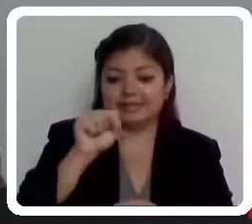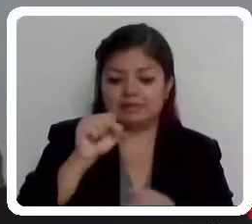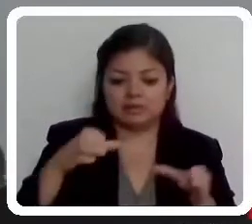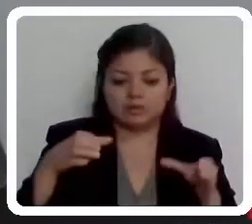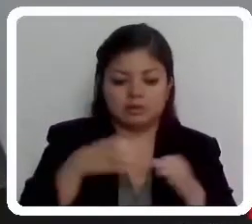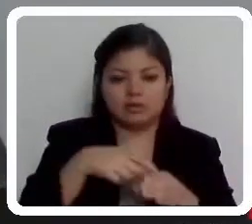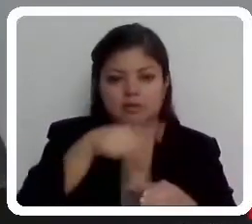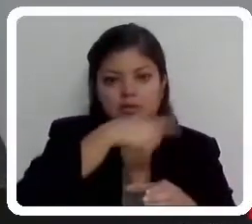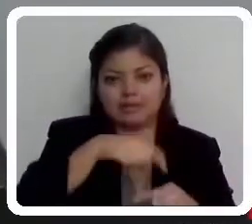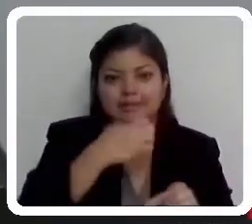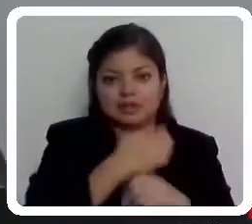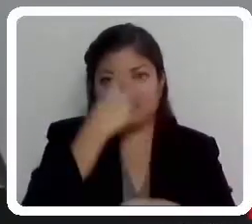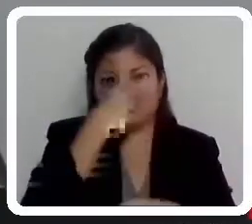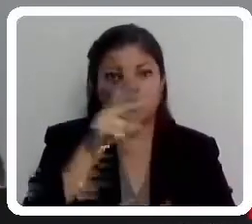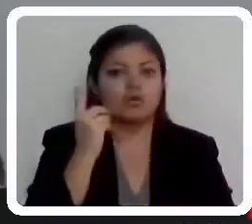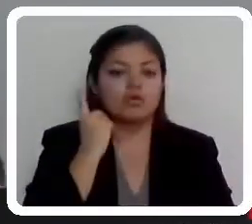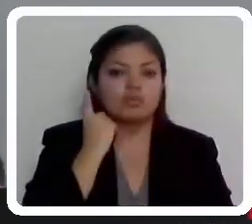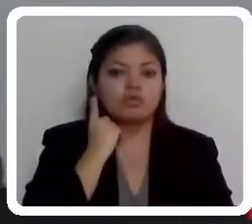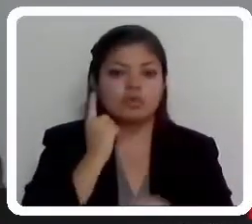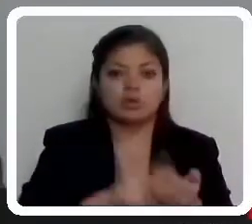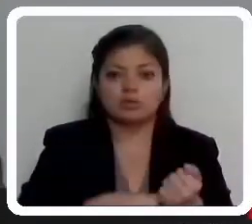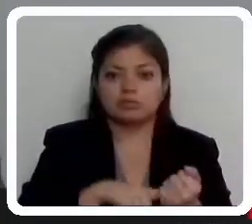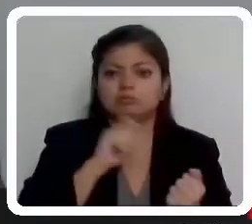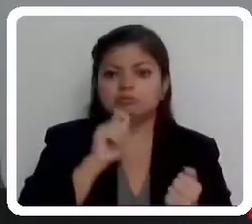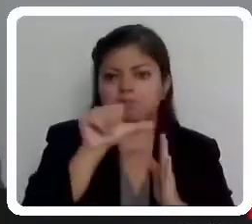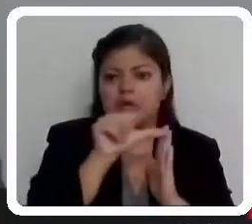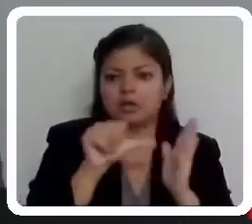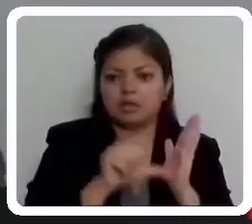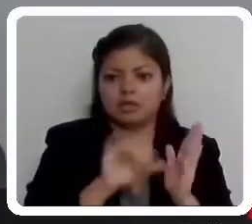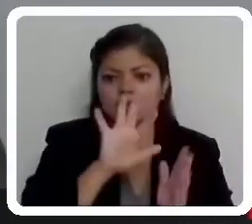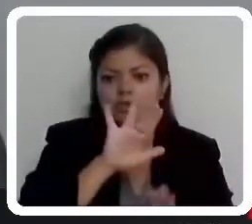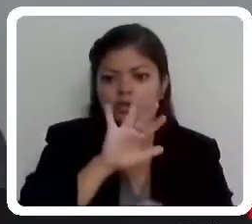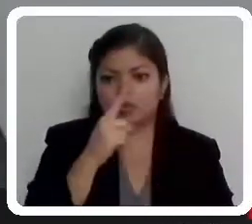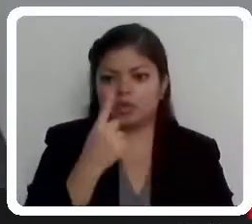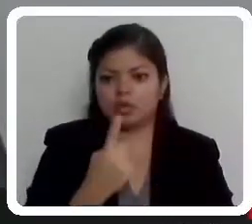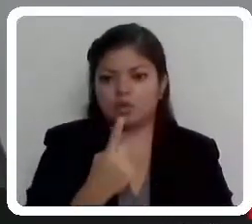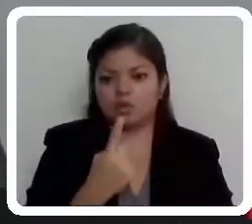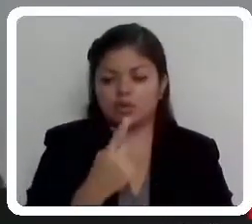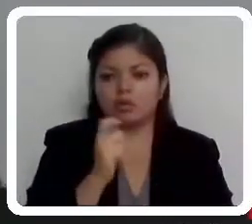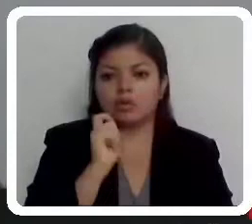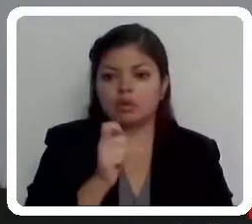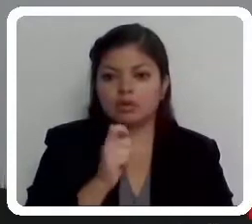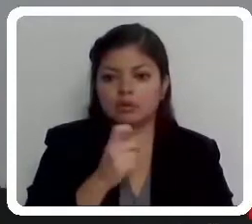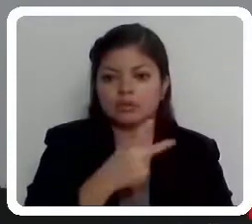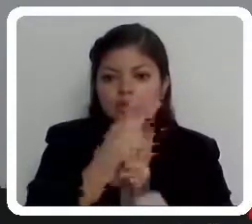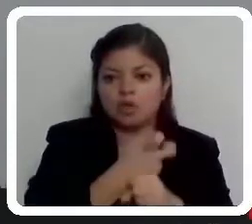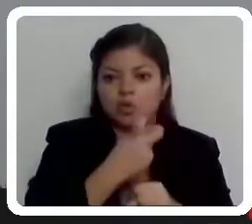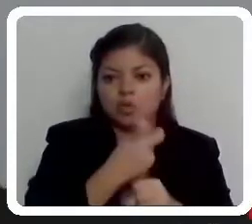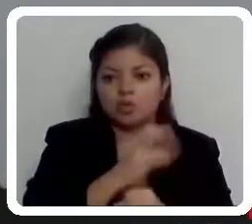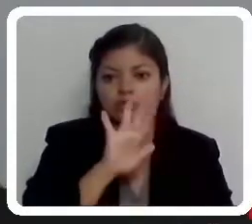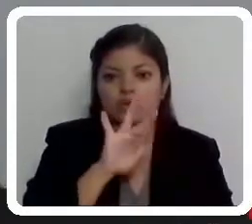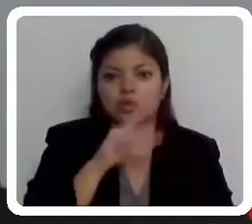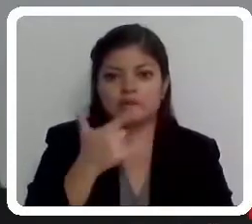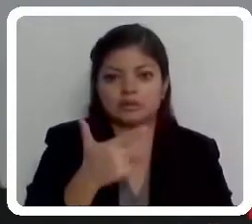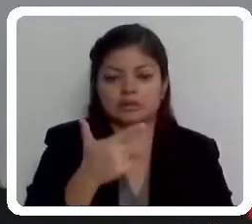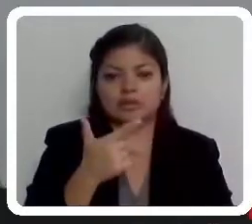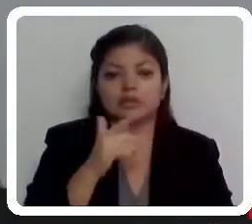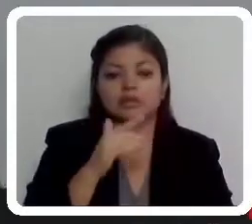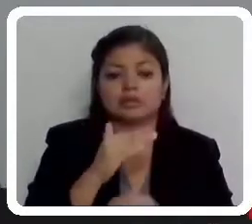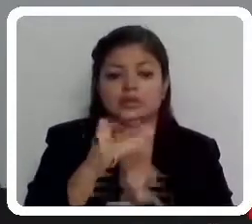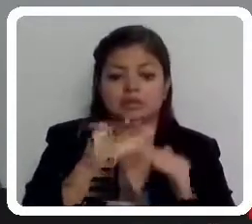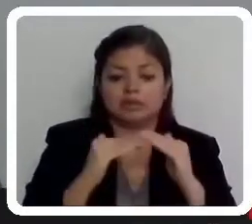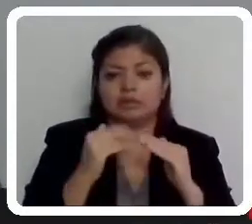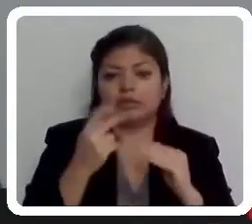Estado de México, con fundamento en lo dispuesto en los artículos 51, fracción segunda, 57 y 61, fracción primera,